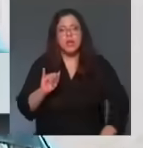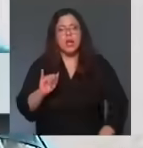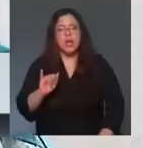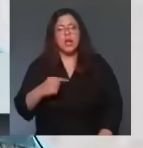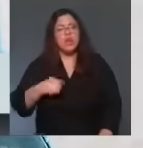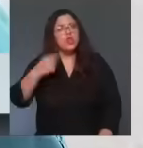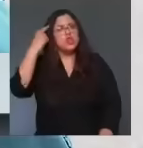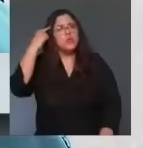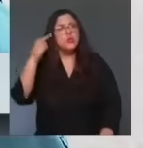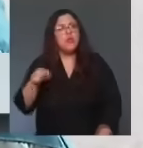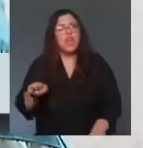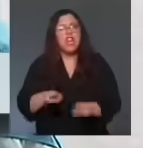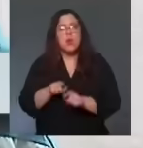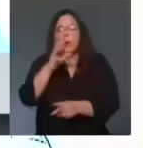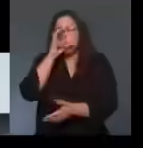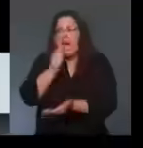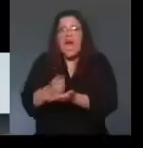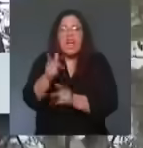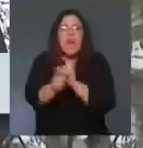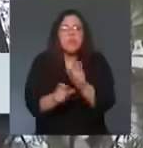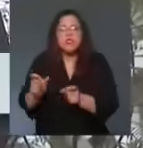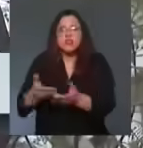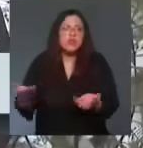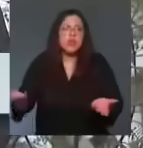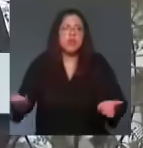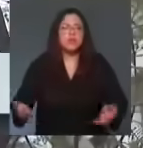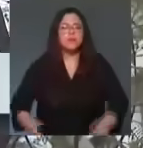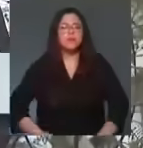se engañan a la gente.